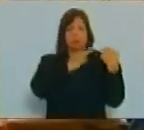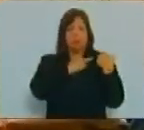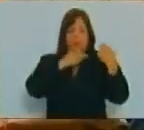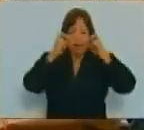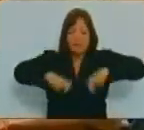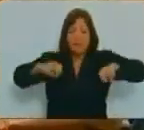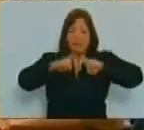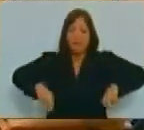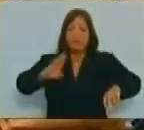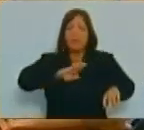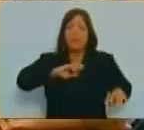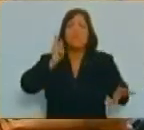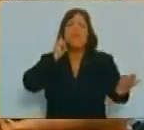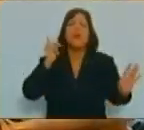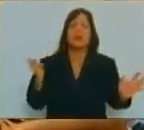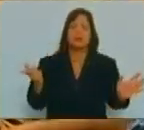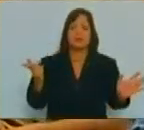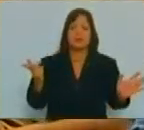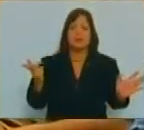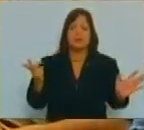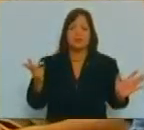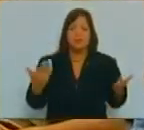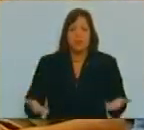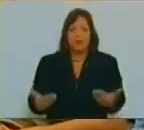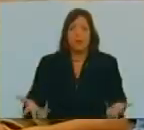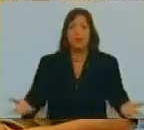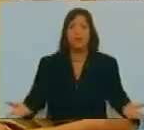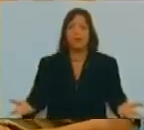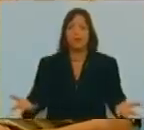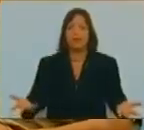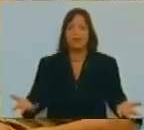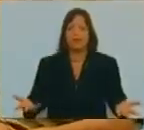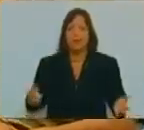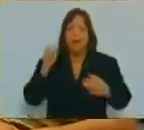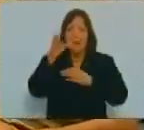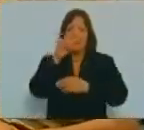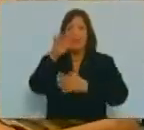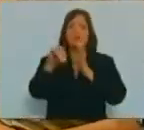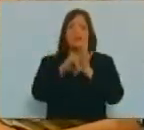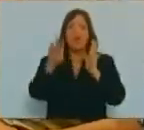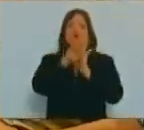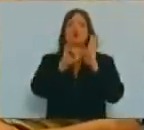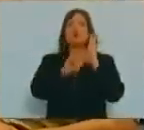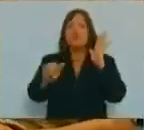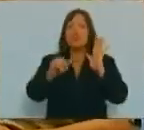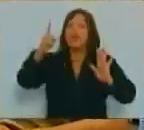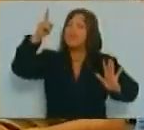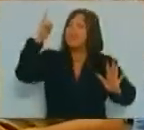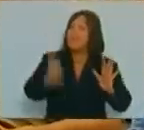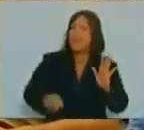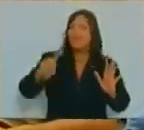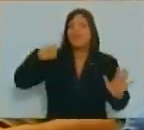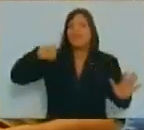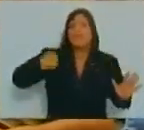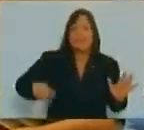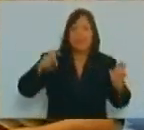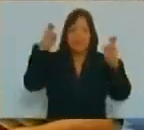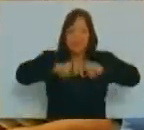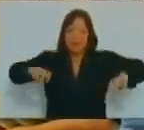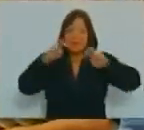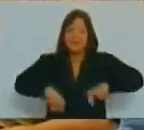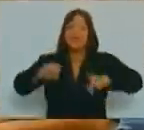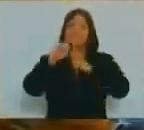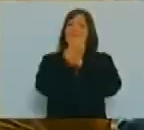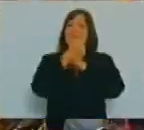investigaciones por ahora porque es una asamblea nacional constituyente que tiene que revisar esa